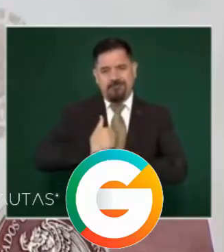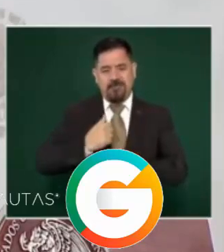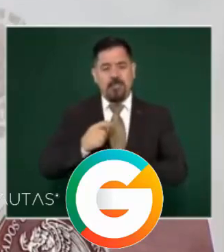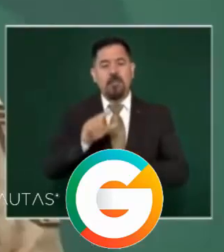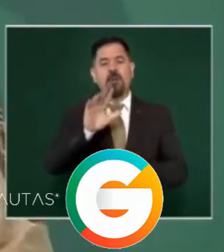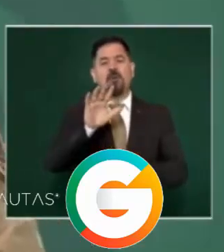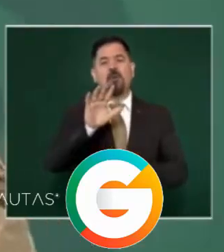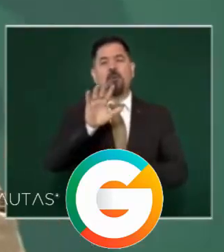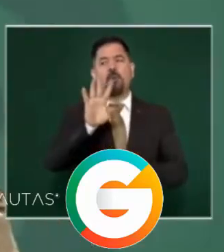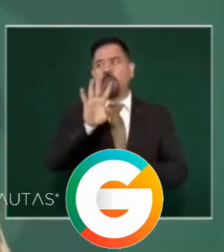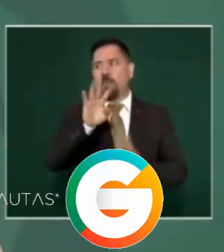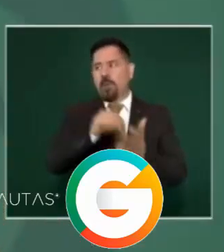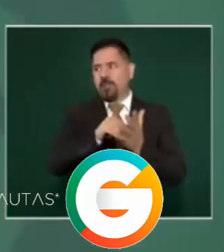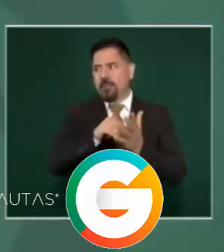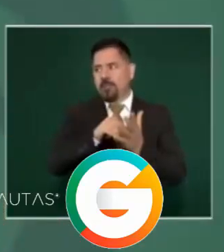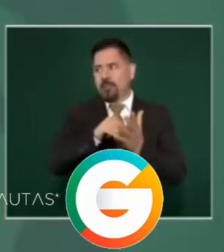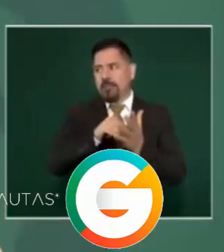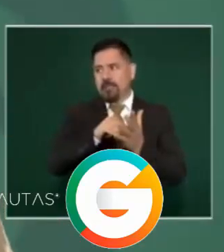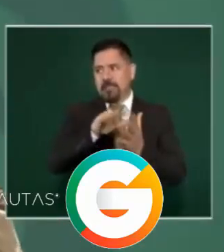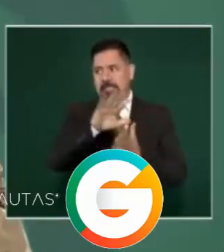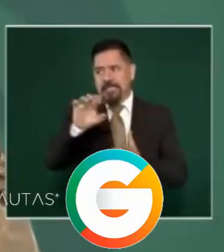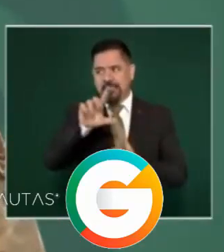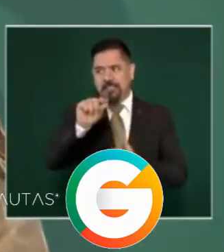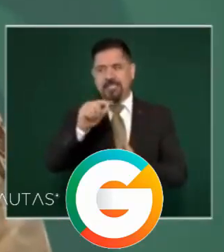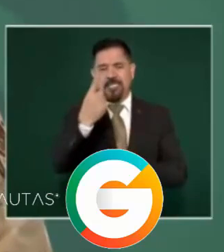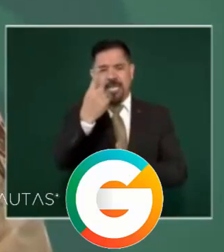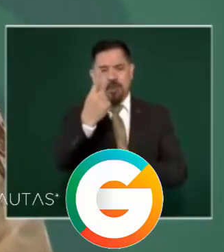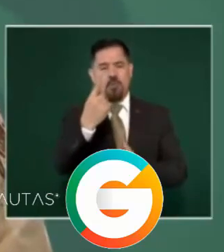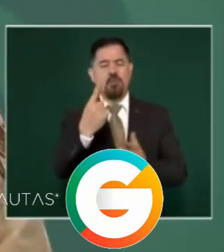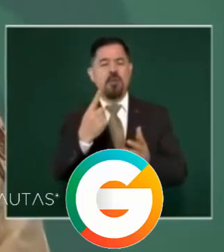4,561 elementos, la Secretaría de Marina con